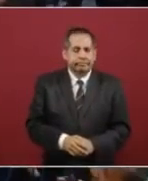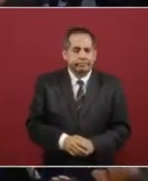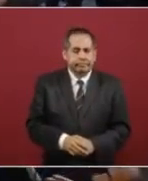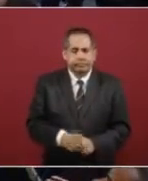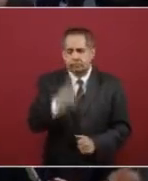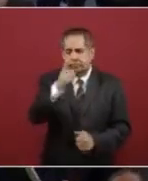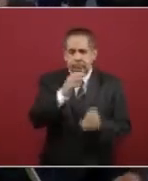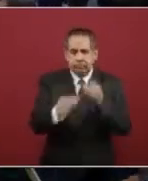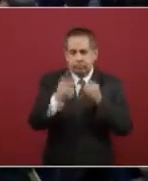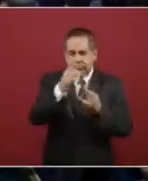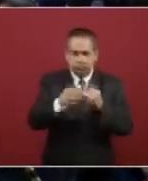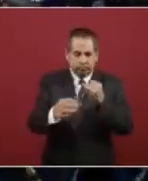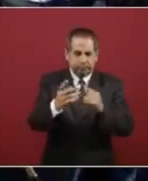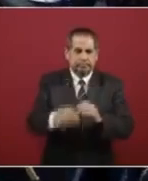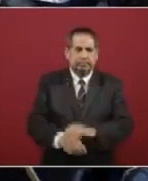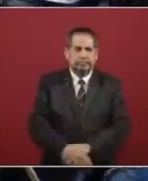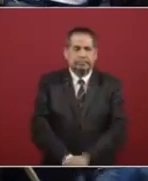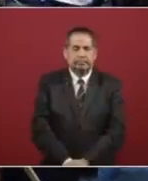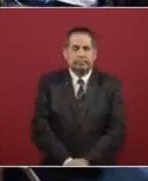Una más.